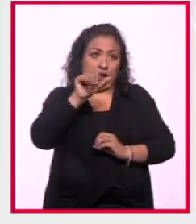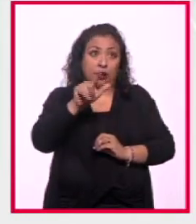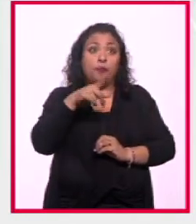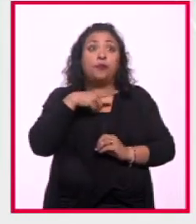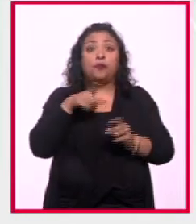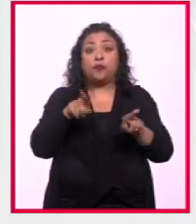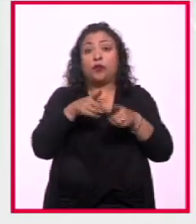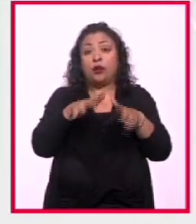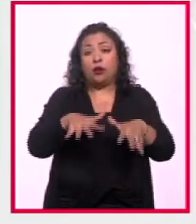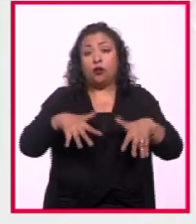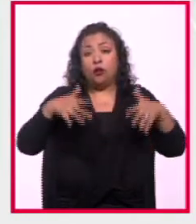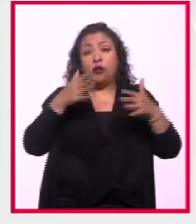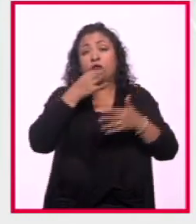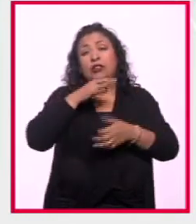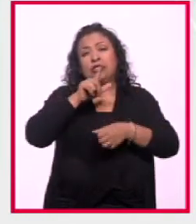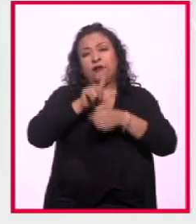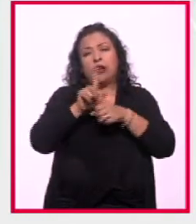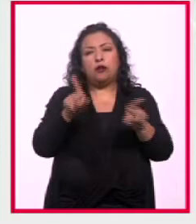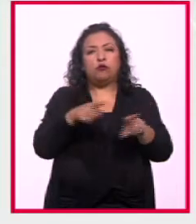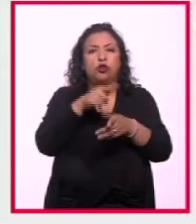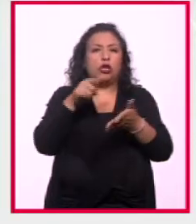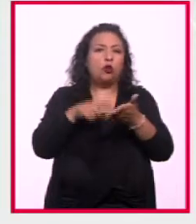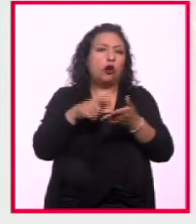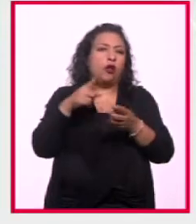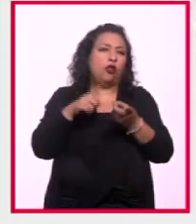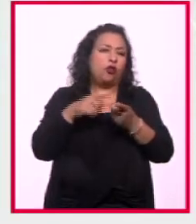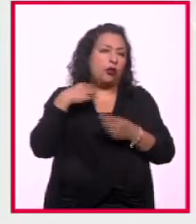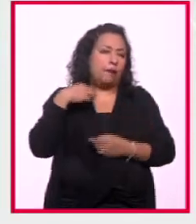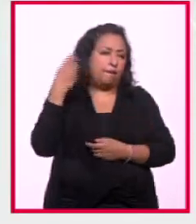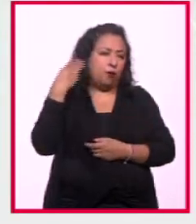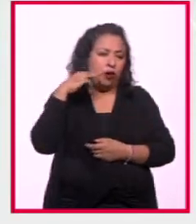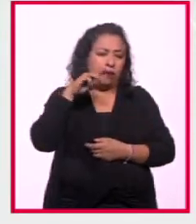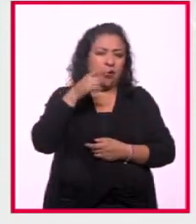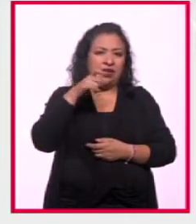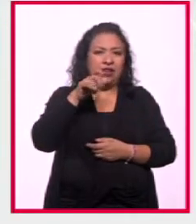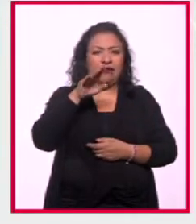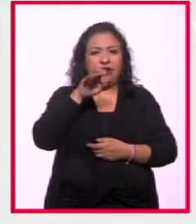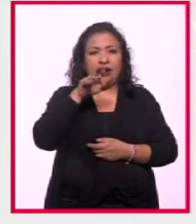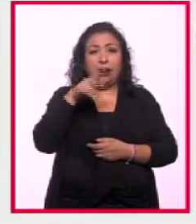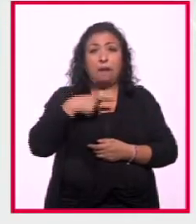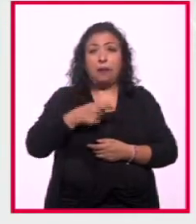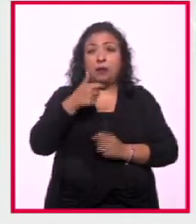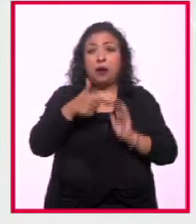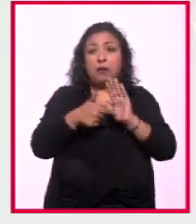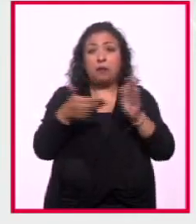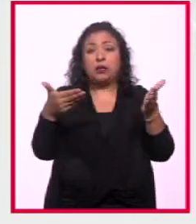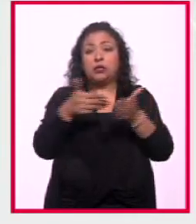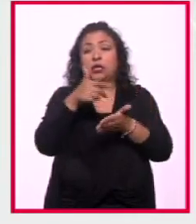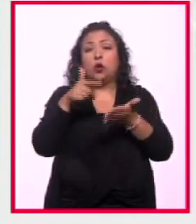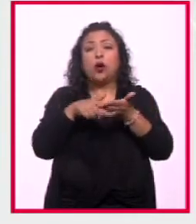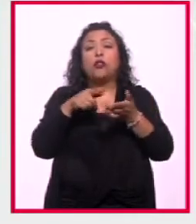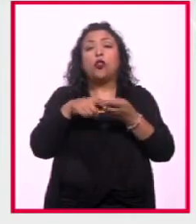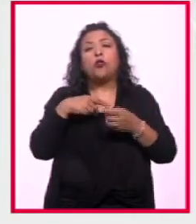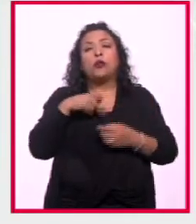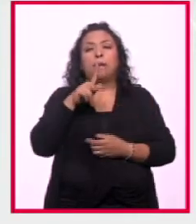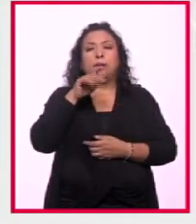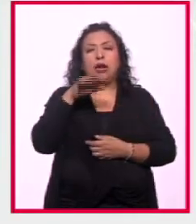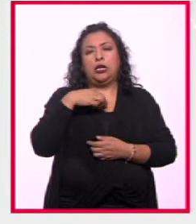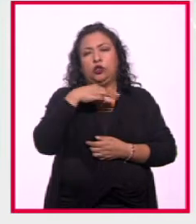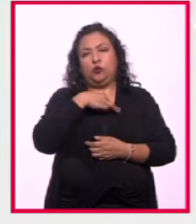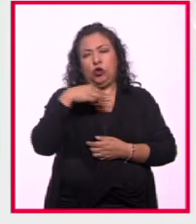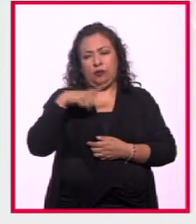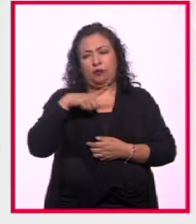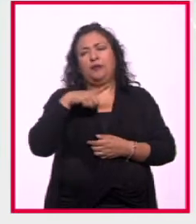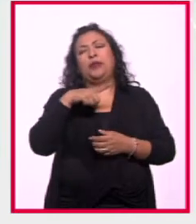la orquesta de cámara del festival de música de morelia miguel bernal jiménez se presentó por primera vez en el palacio municipal de la ciudad creativa